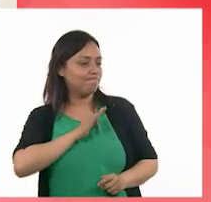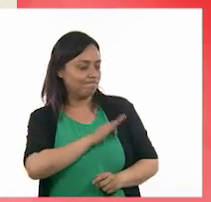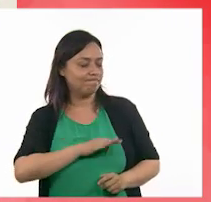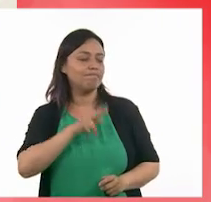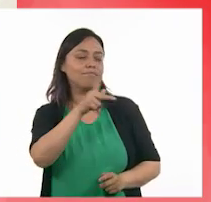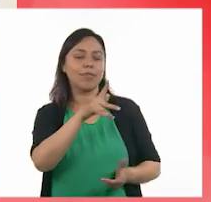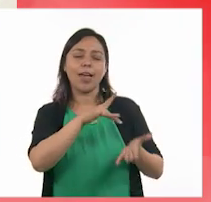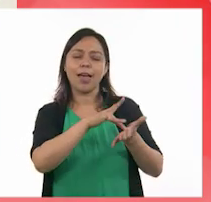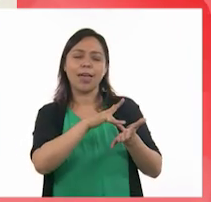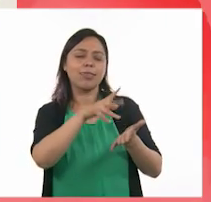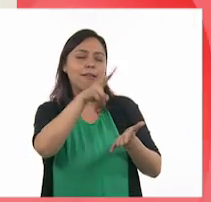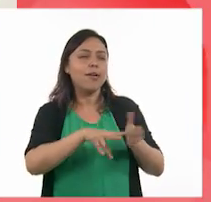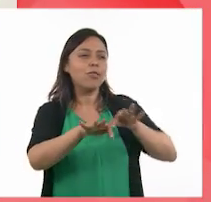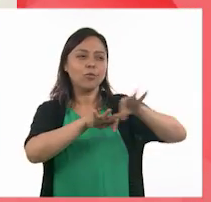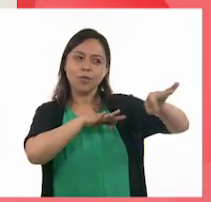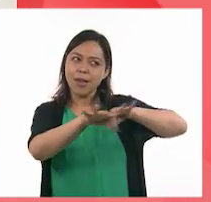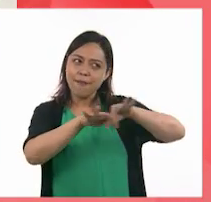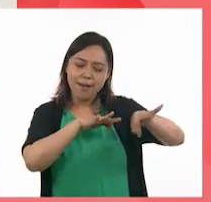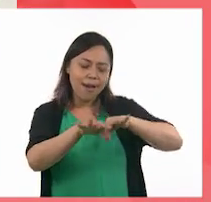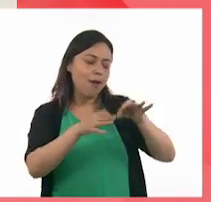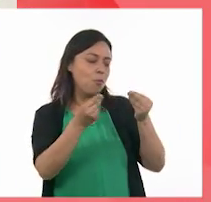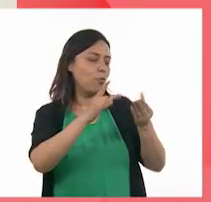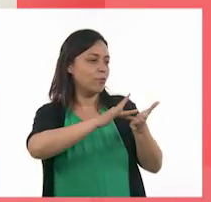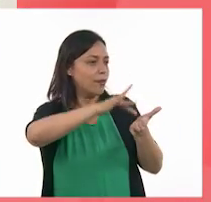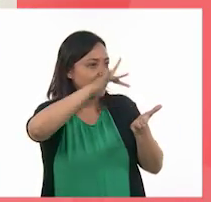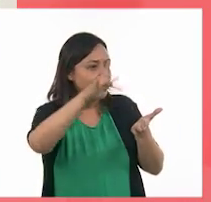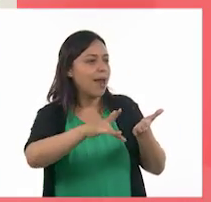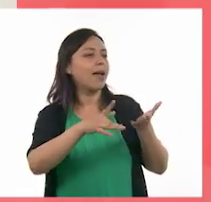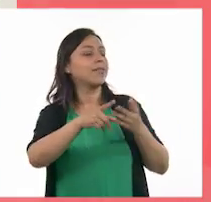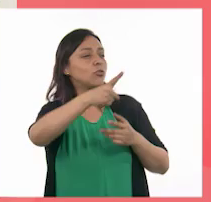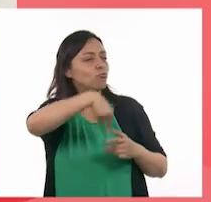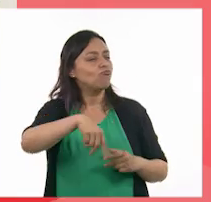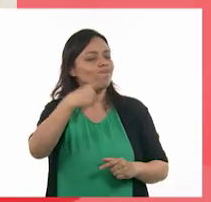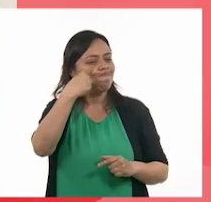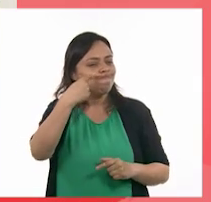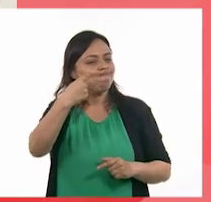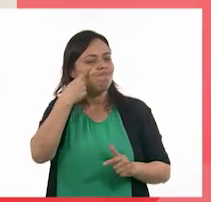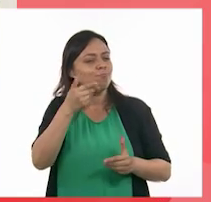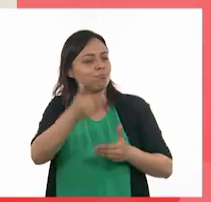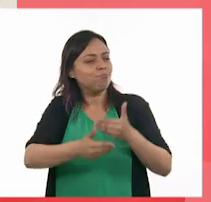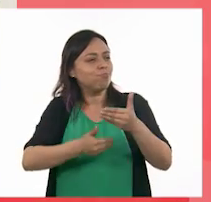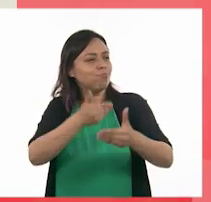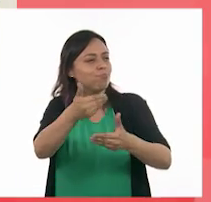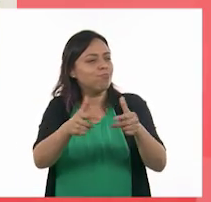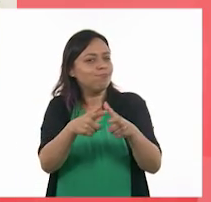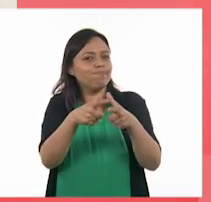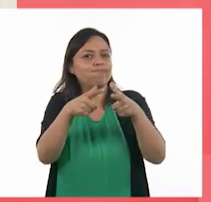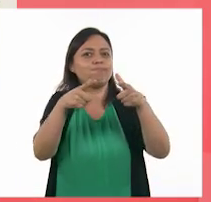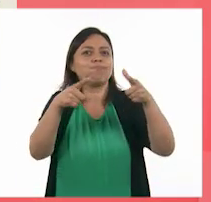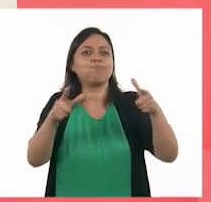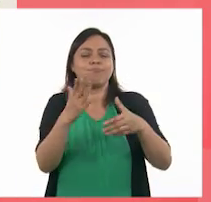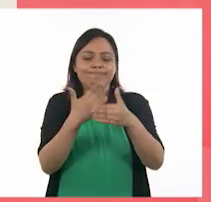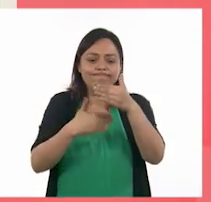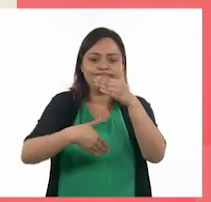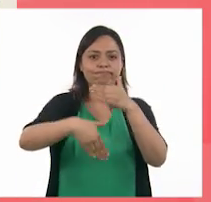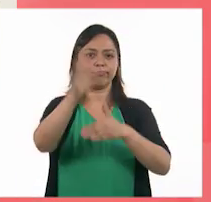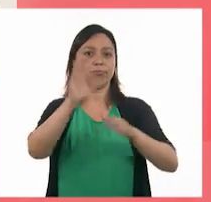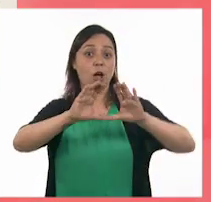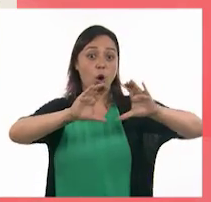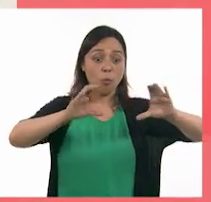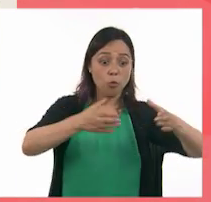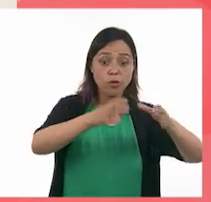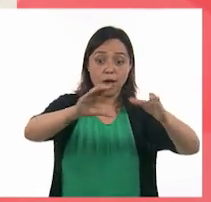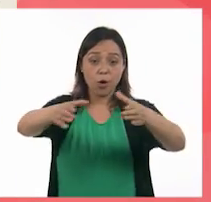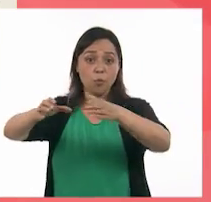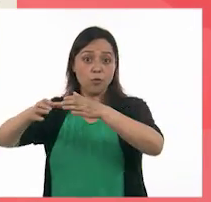trabajo que realmente hemos visto cómo ha crecido y cómo ha impactado a la comunidad, a las